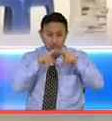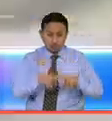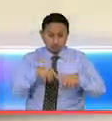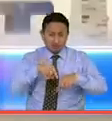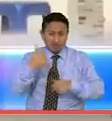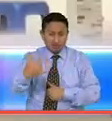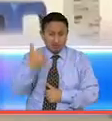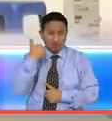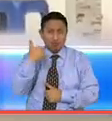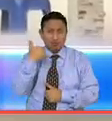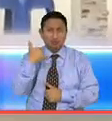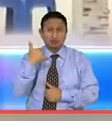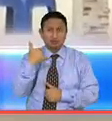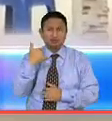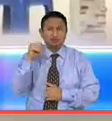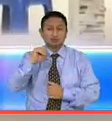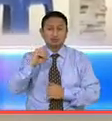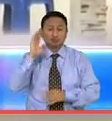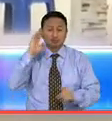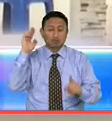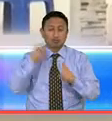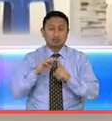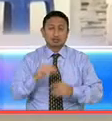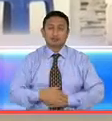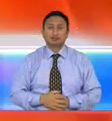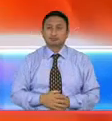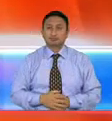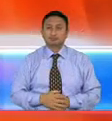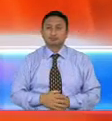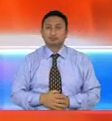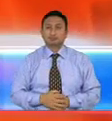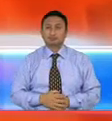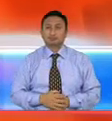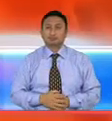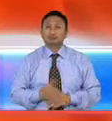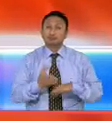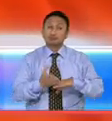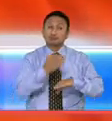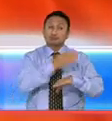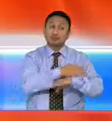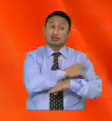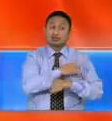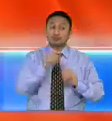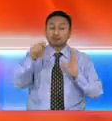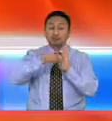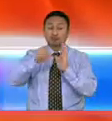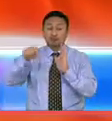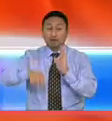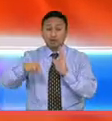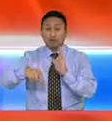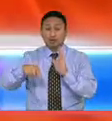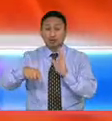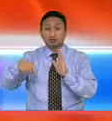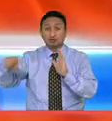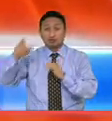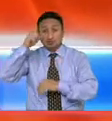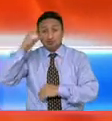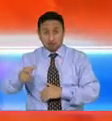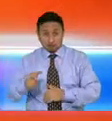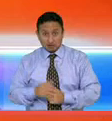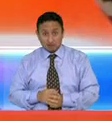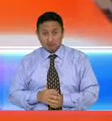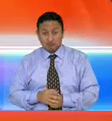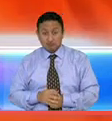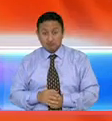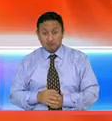llamadas telefónicas como de mensajes de texto. Hace tiempo pasó con el abogado que trabajaba en la fiscalía,